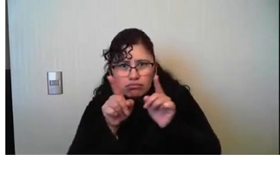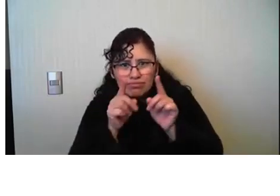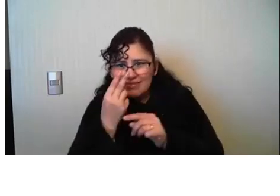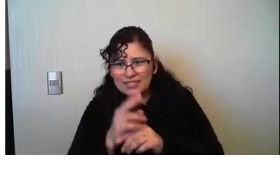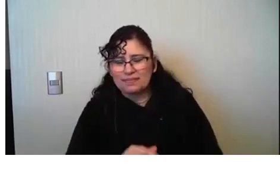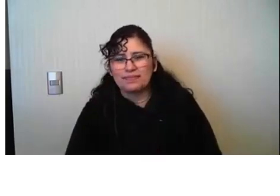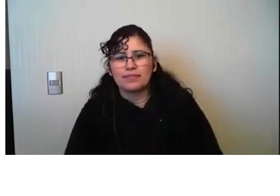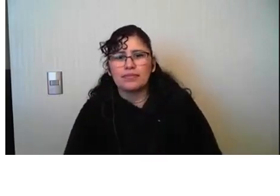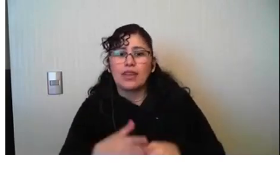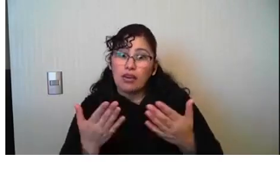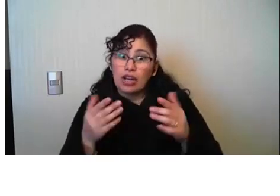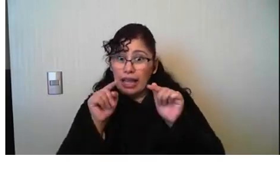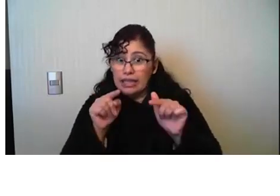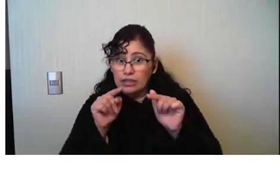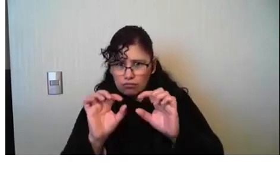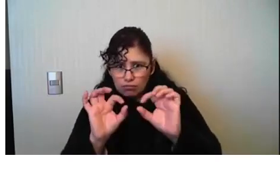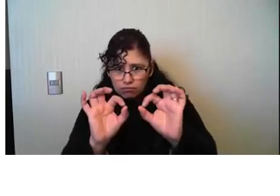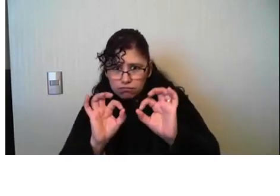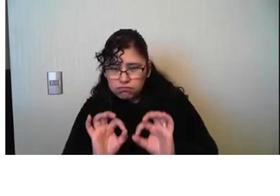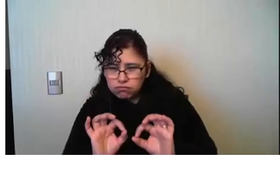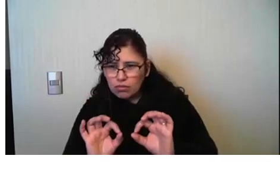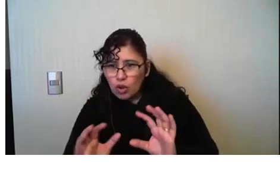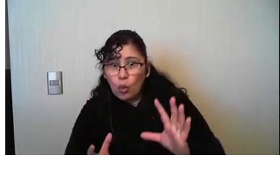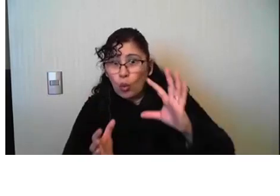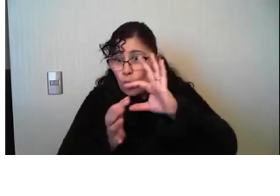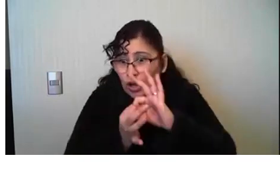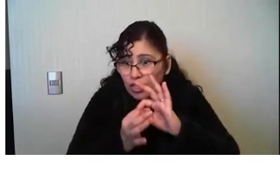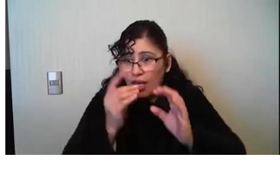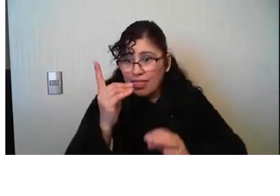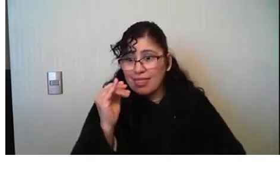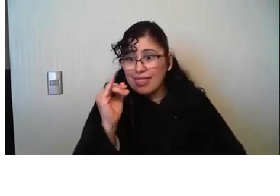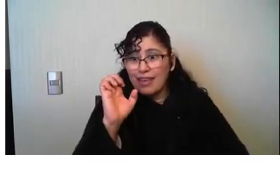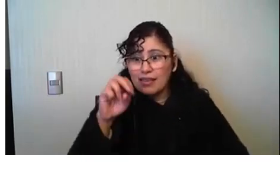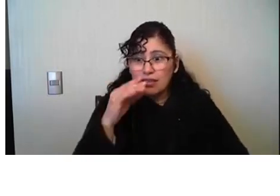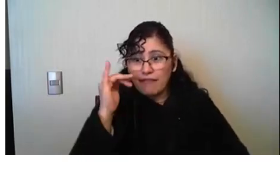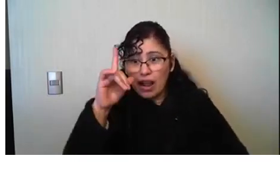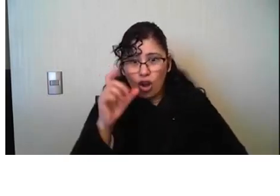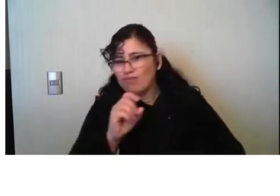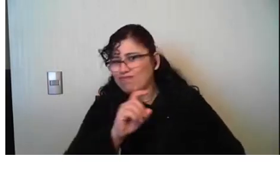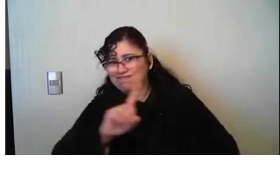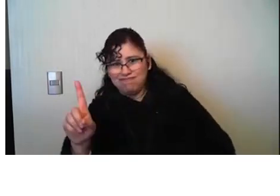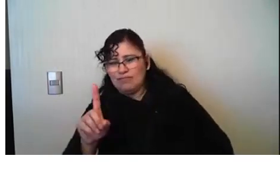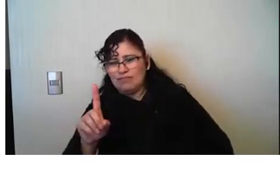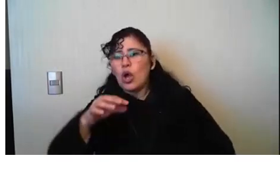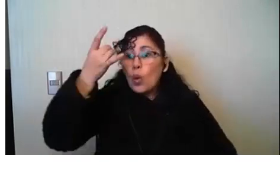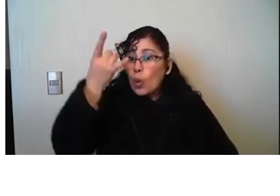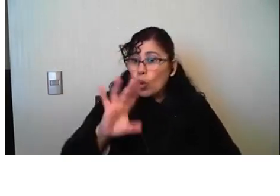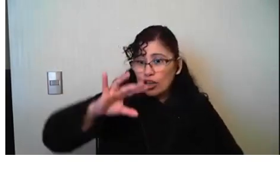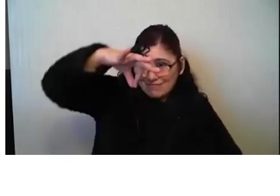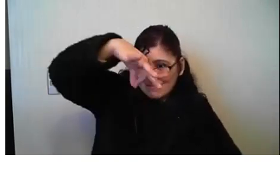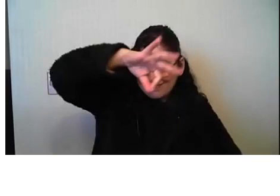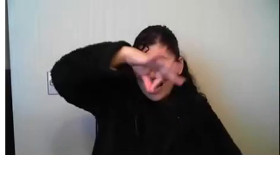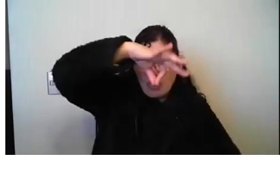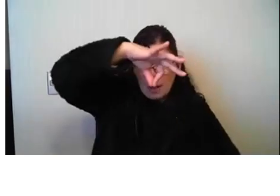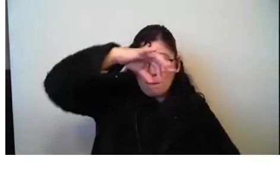Por tanto, estos elementos que están aquí no forman parte del diencéfalo, salvo la glándula pineal. Esto es